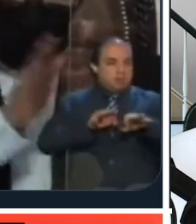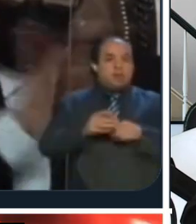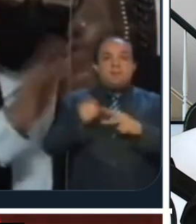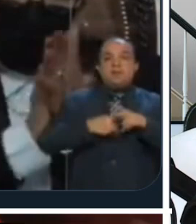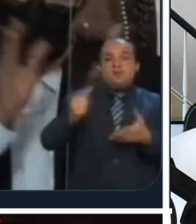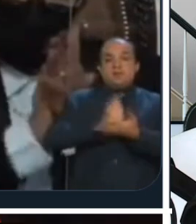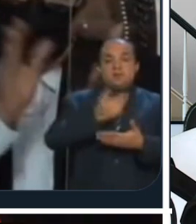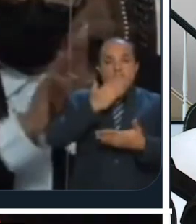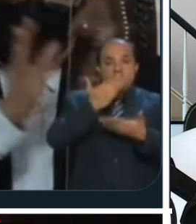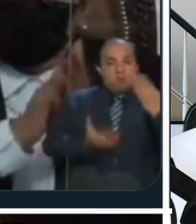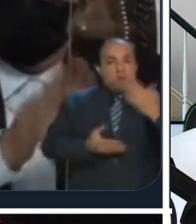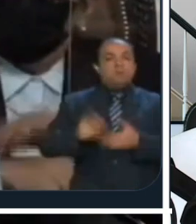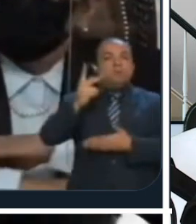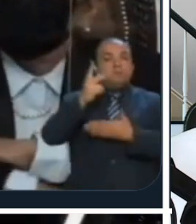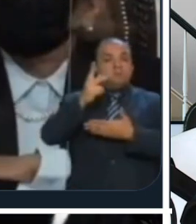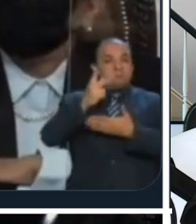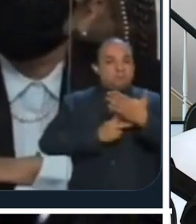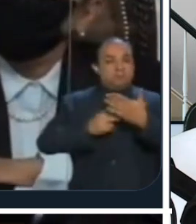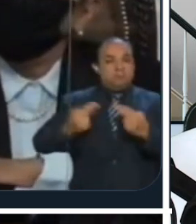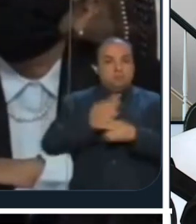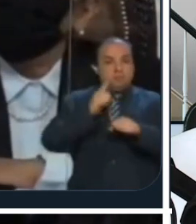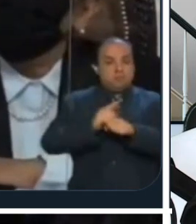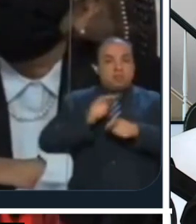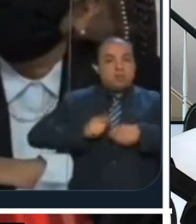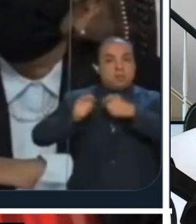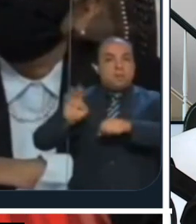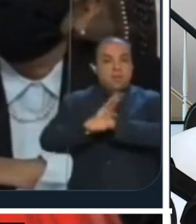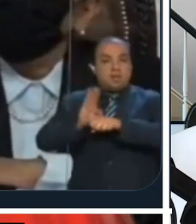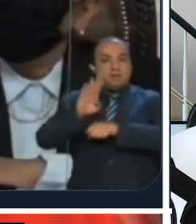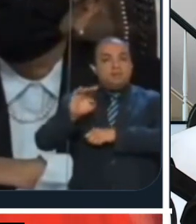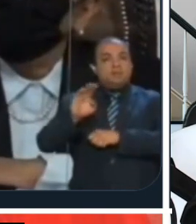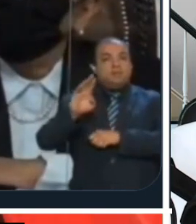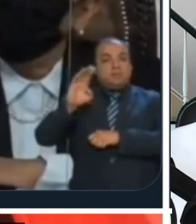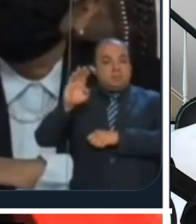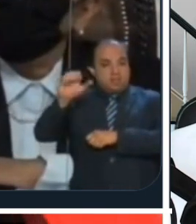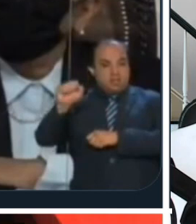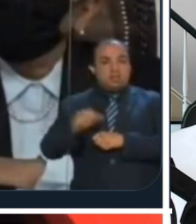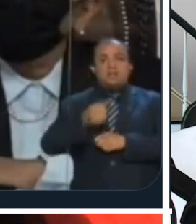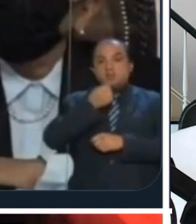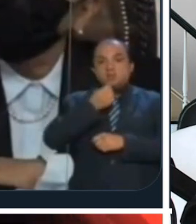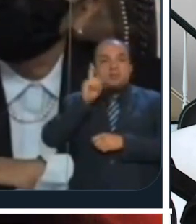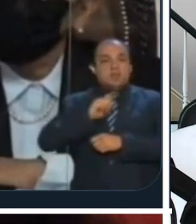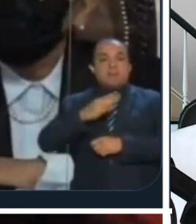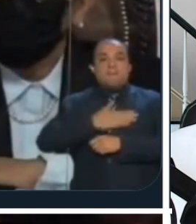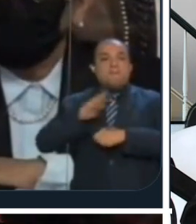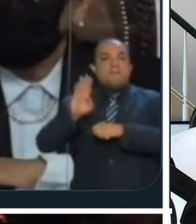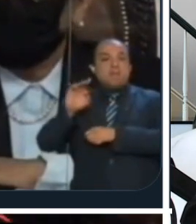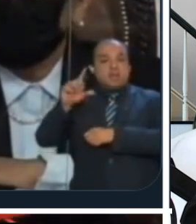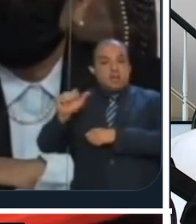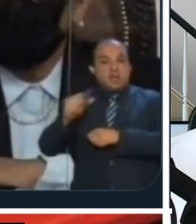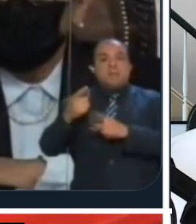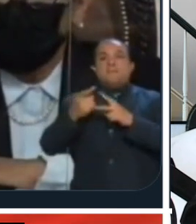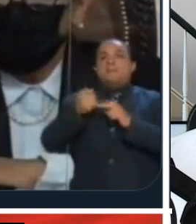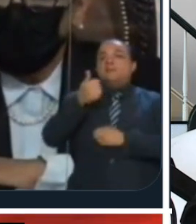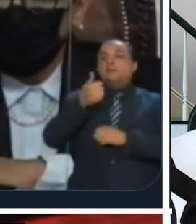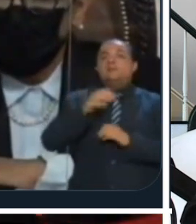programa nacional. Otorgamos becas para el bienestar de niños y niñas, mi beca para empezar, a todos